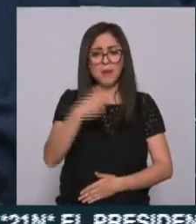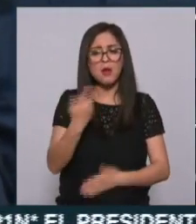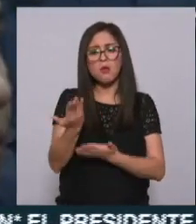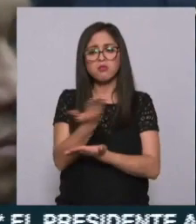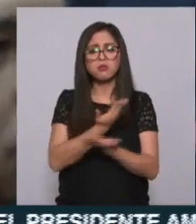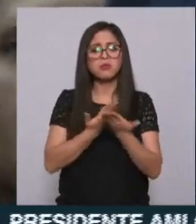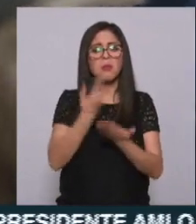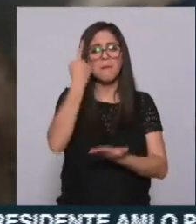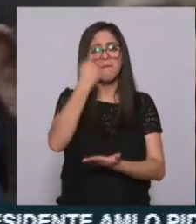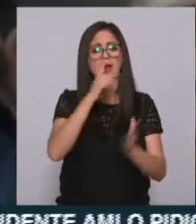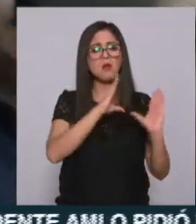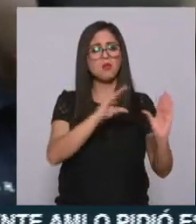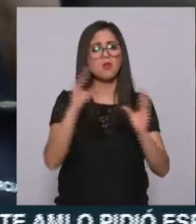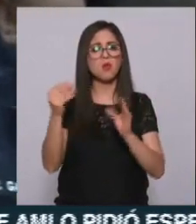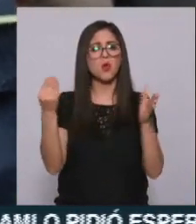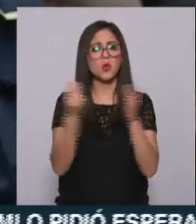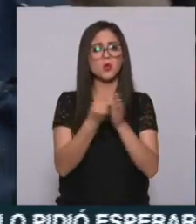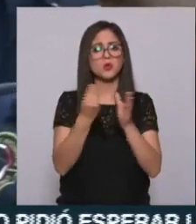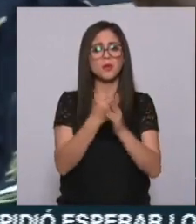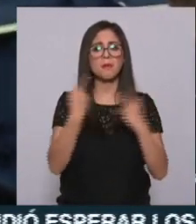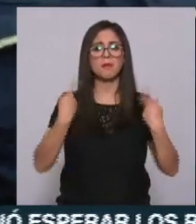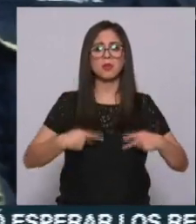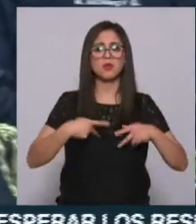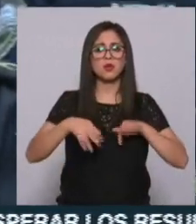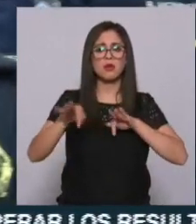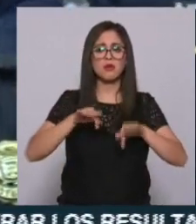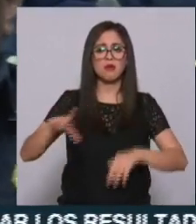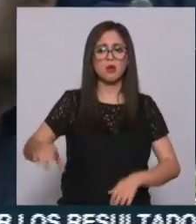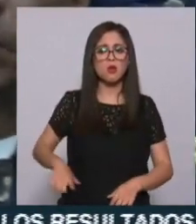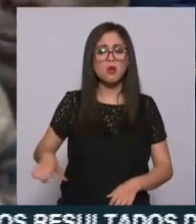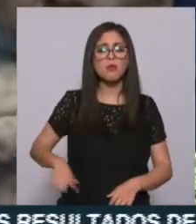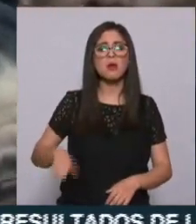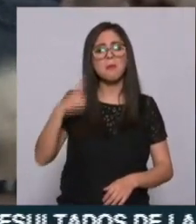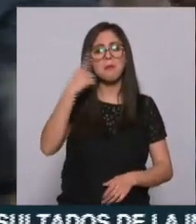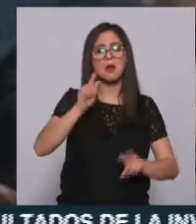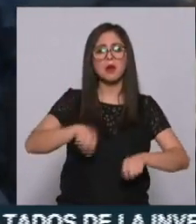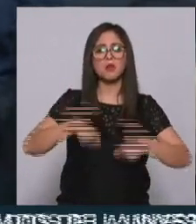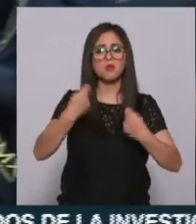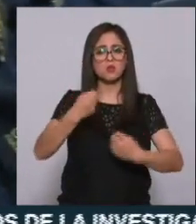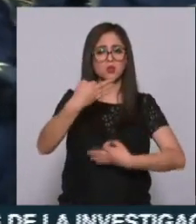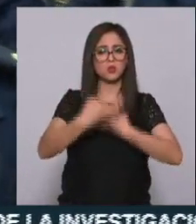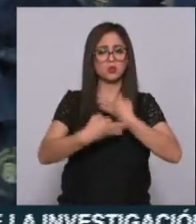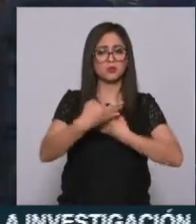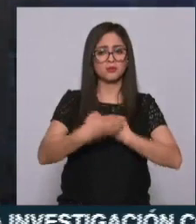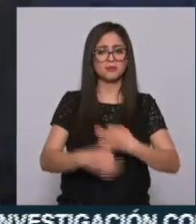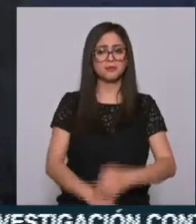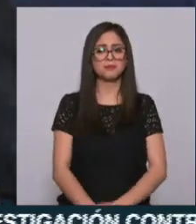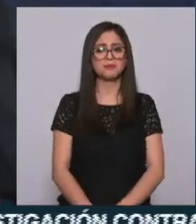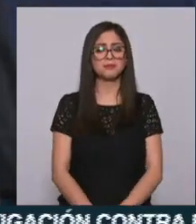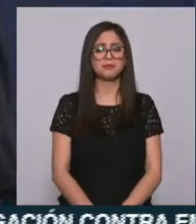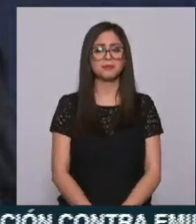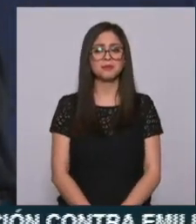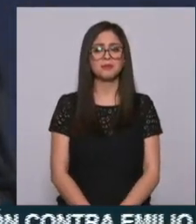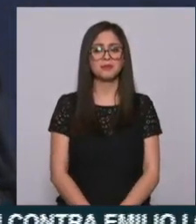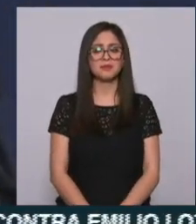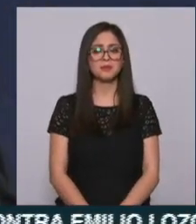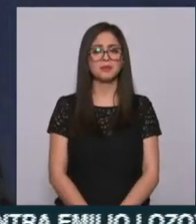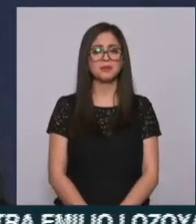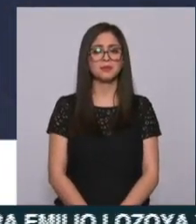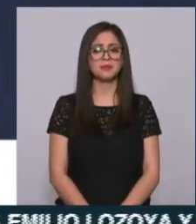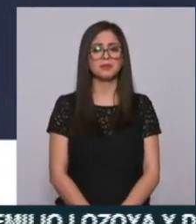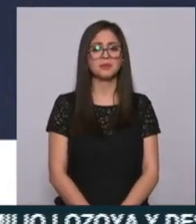en la capacitación de las y los servidores públicos que tienen que ver con la procuración de justicia. Me parece